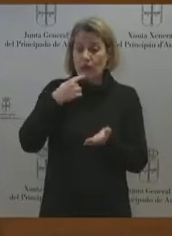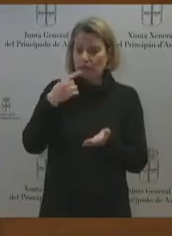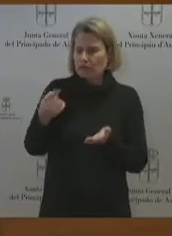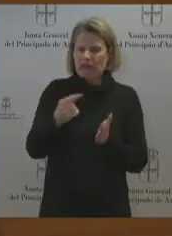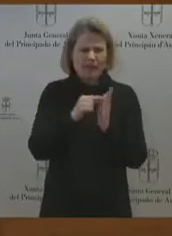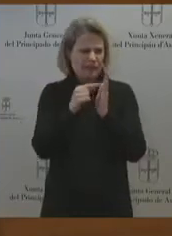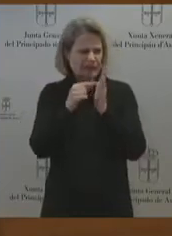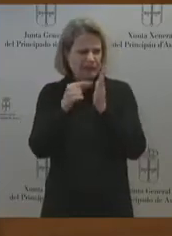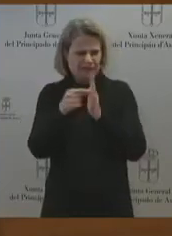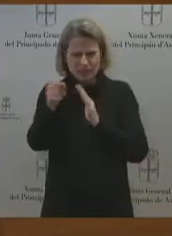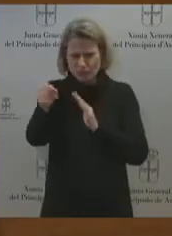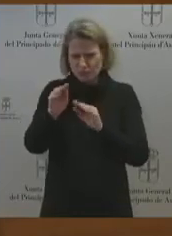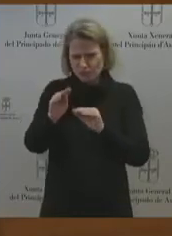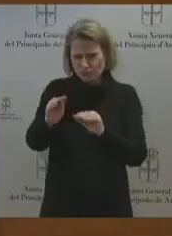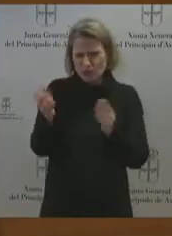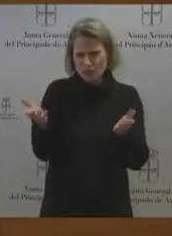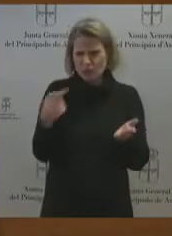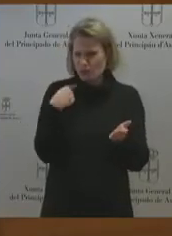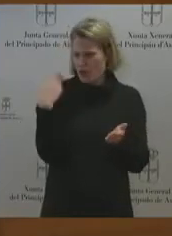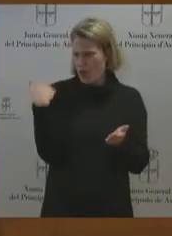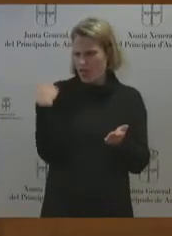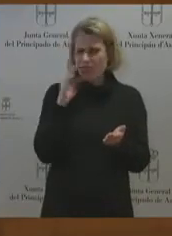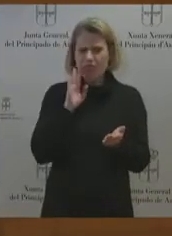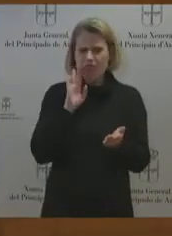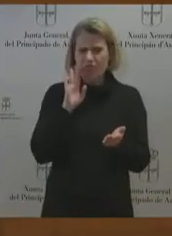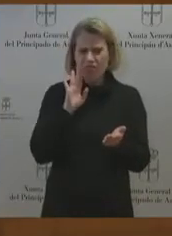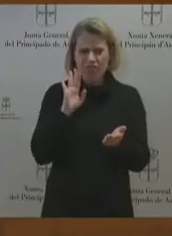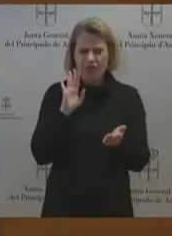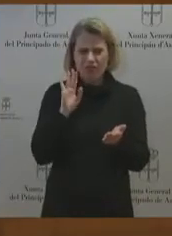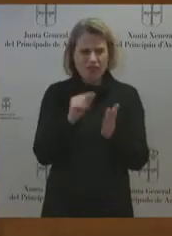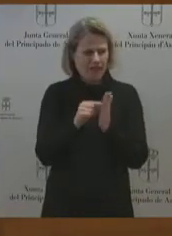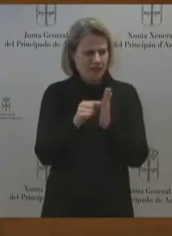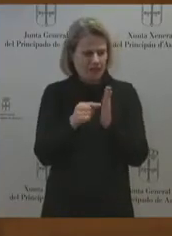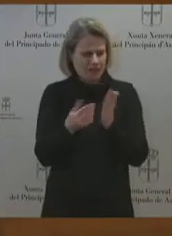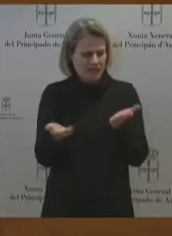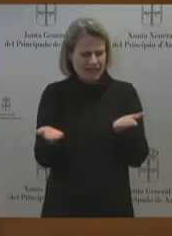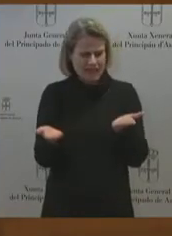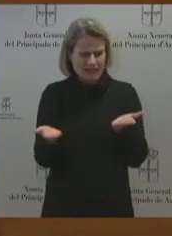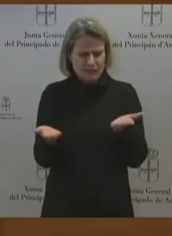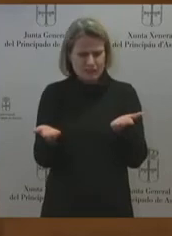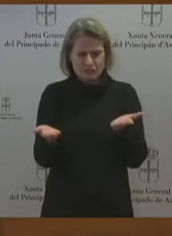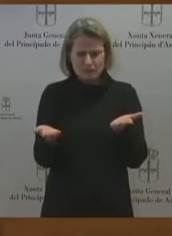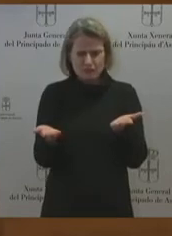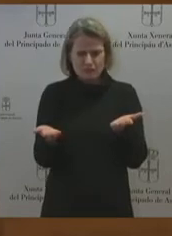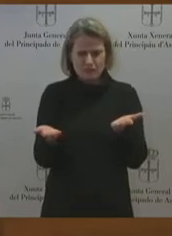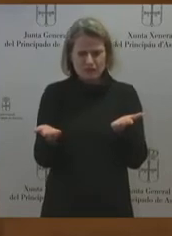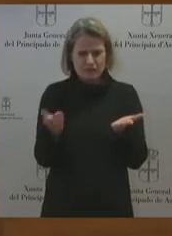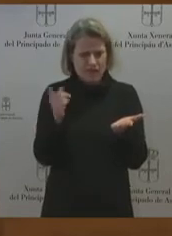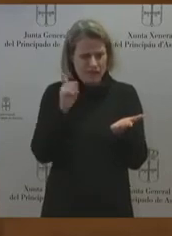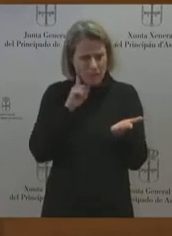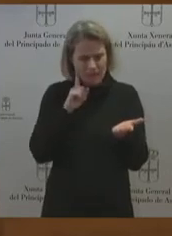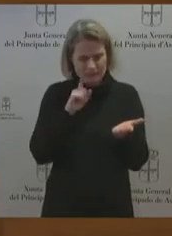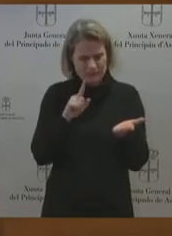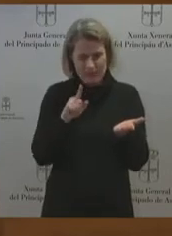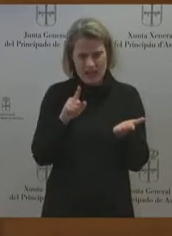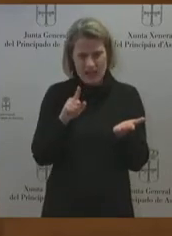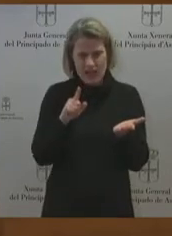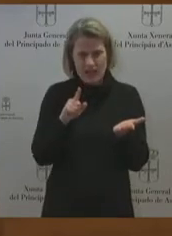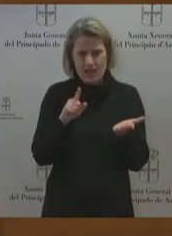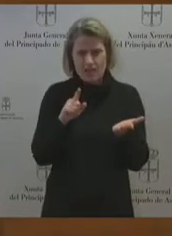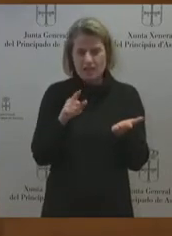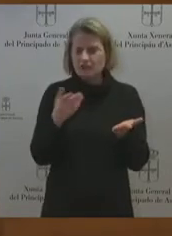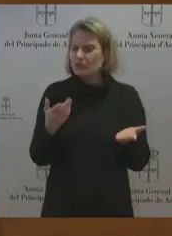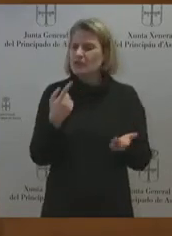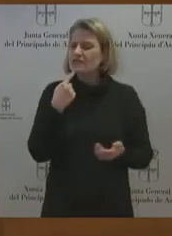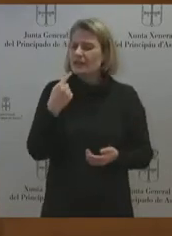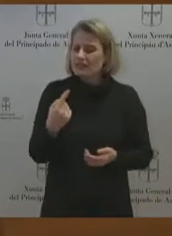o aquí al menos hoy no ha presentado ningún soporte técnico al respecto, no podemos decir que las cosas van bien y, sobre todo, no podemos